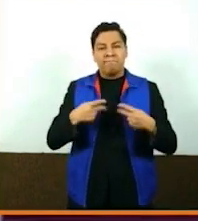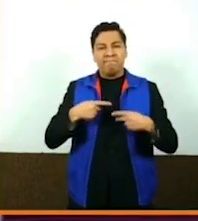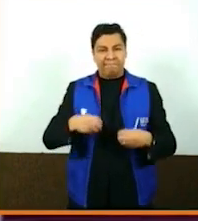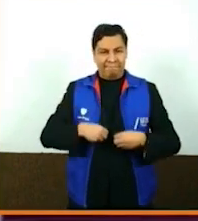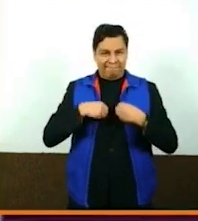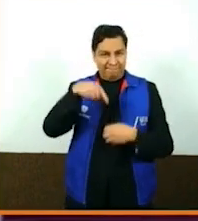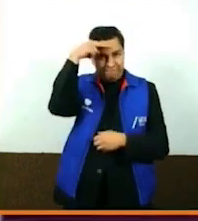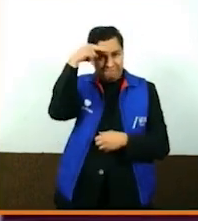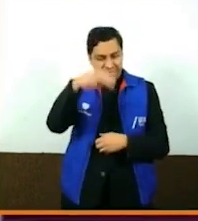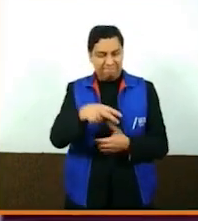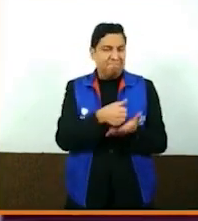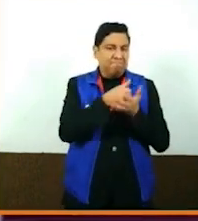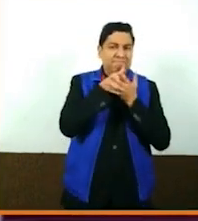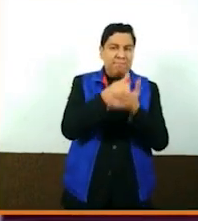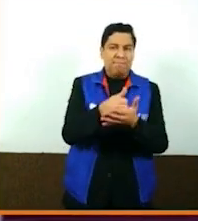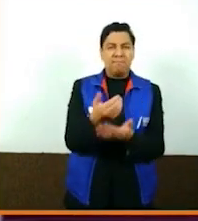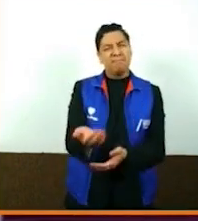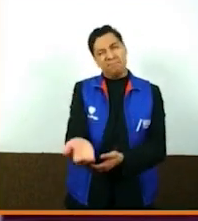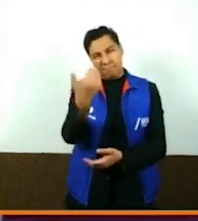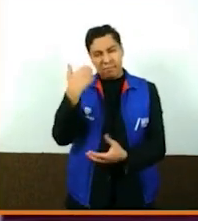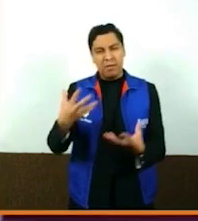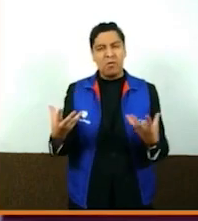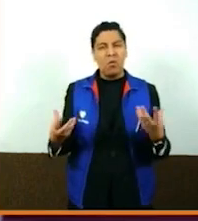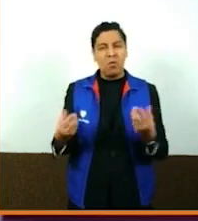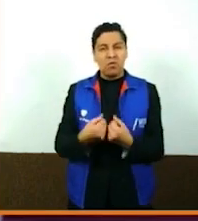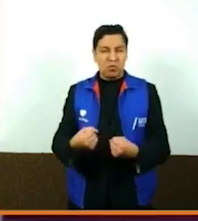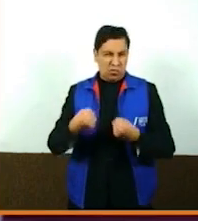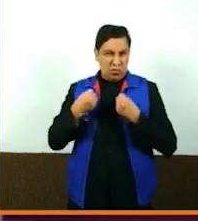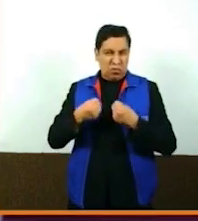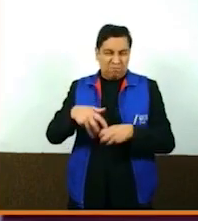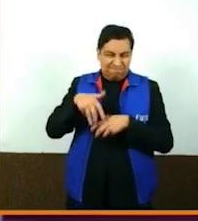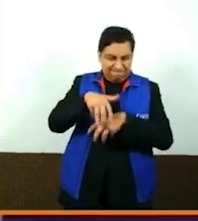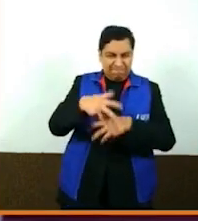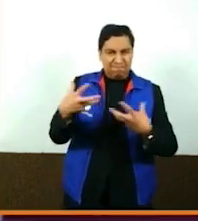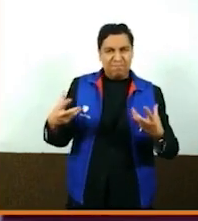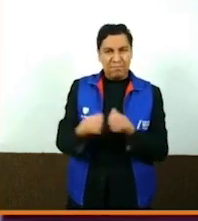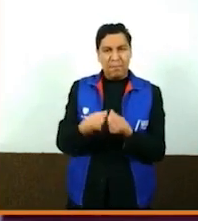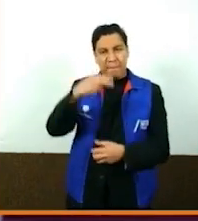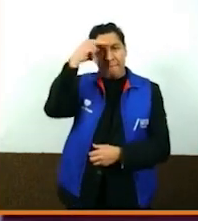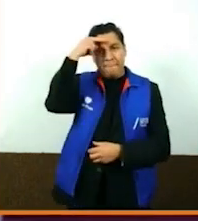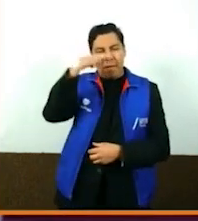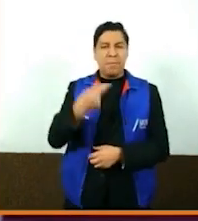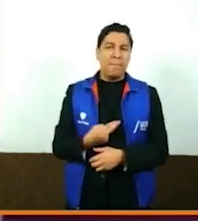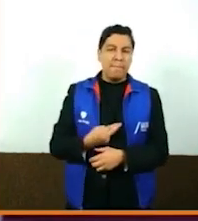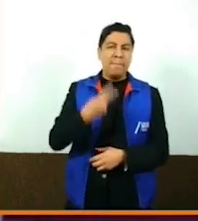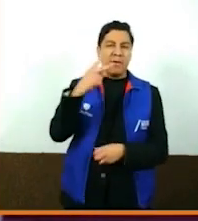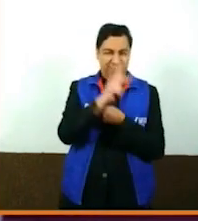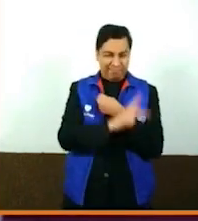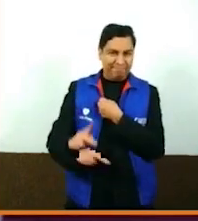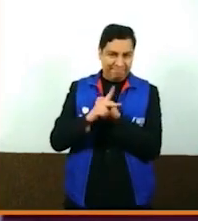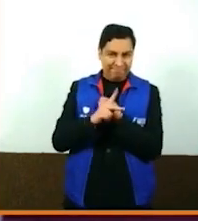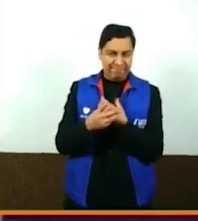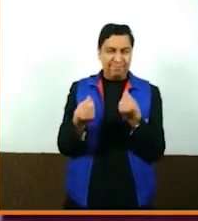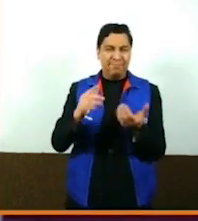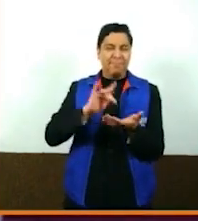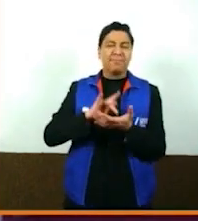mexicanos. Los invito a que sigamos luchando para hacer de México el mejor país. Muchísimas gracias.